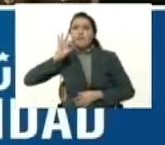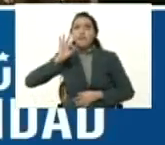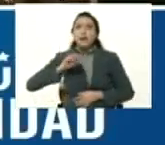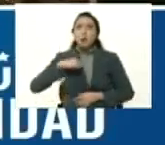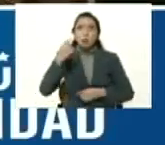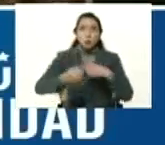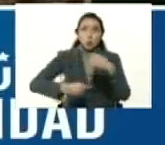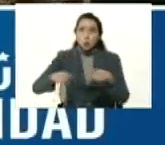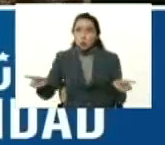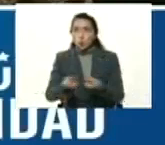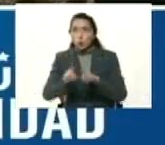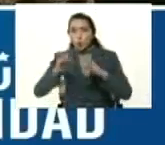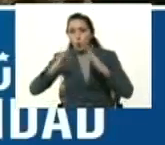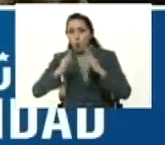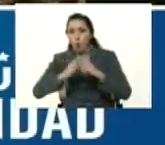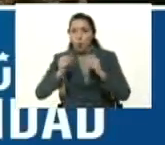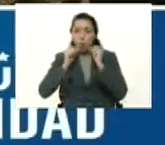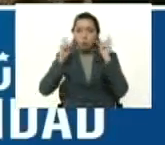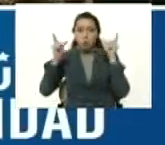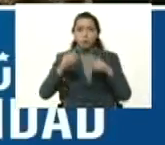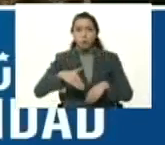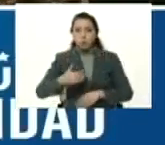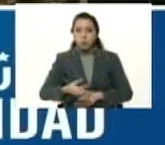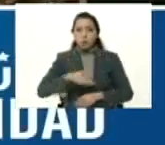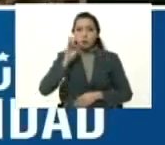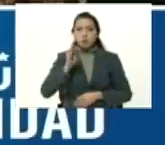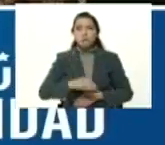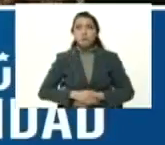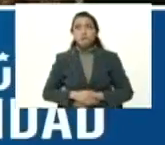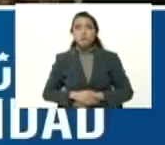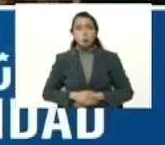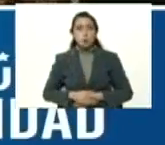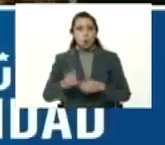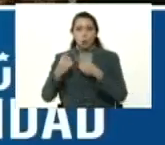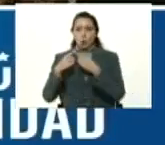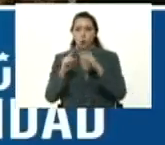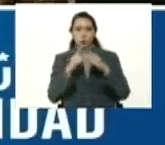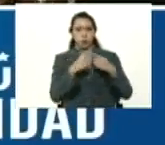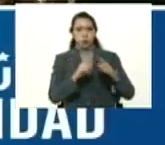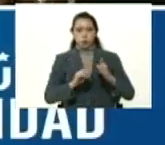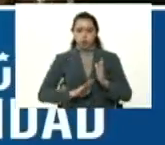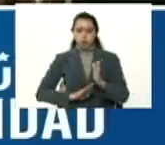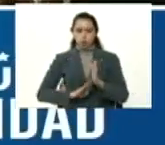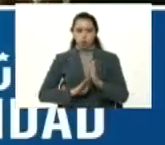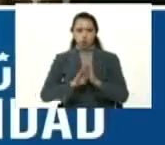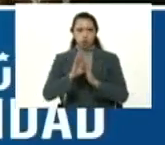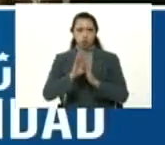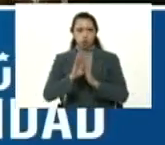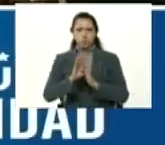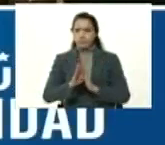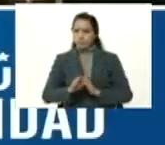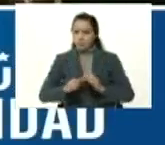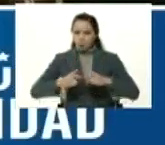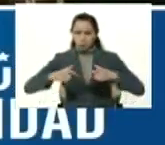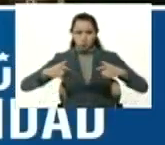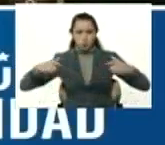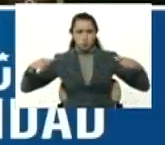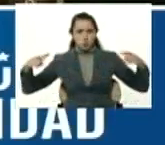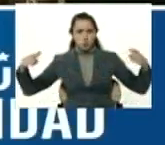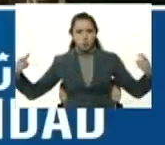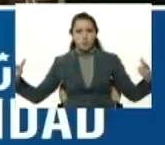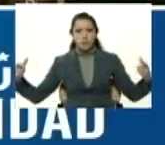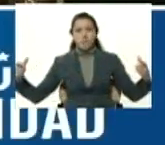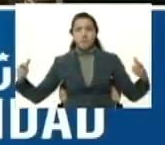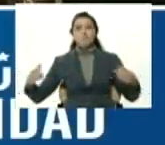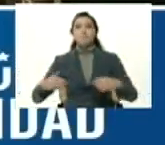días en la mañana. Impresionante, pues, la diversidad, como va creciendo, de menos a más. Así es. De menos a